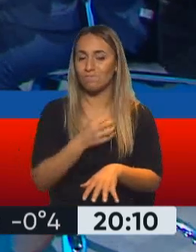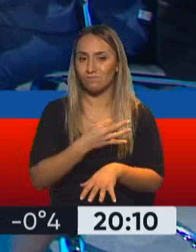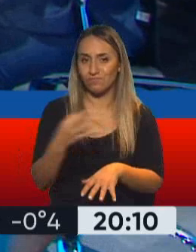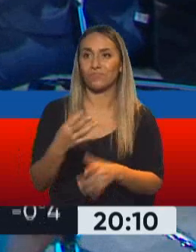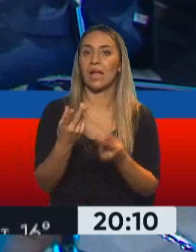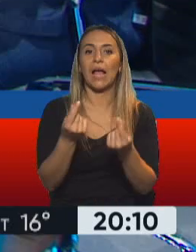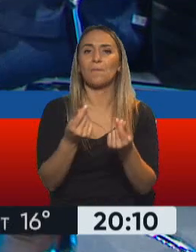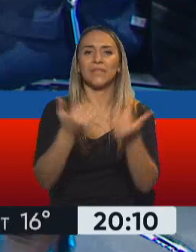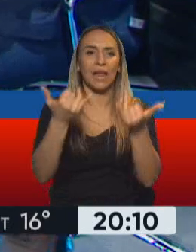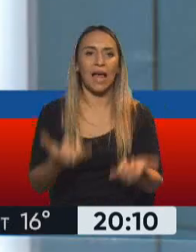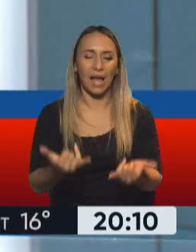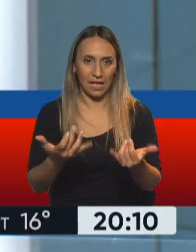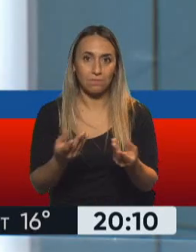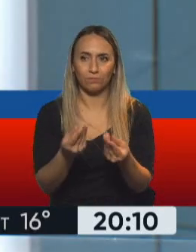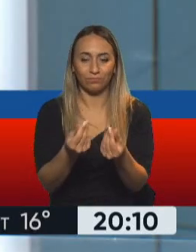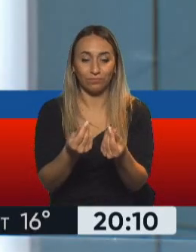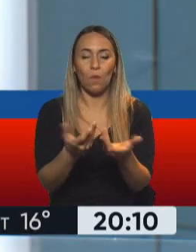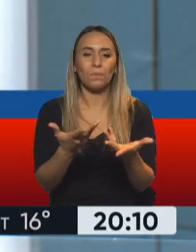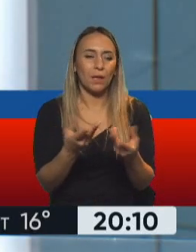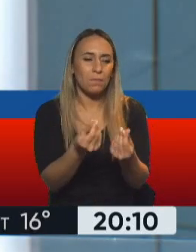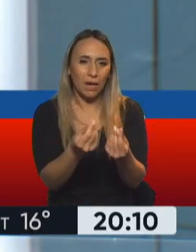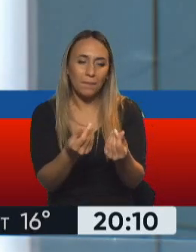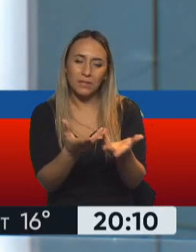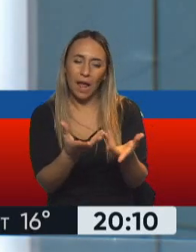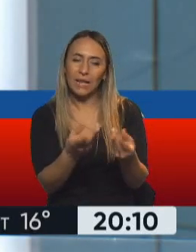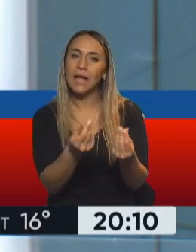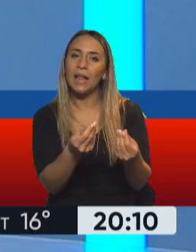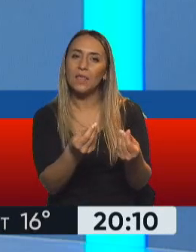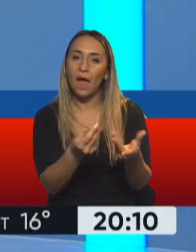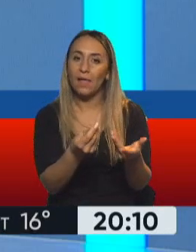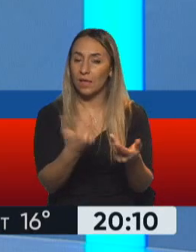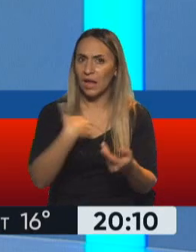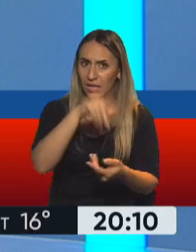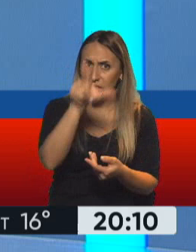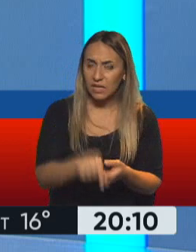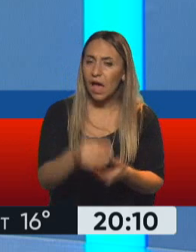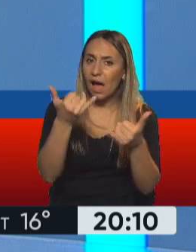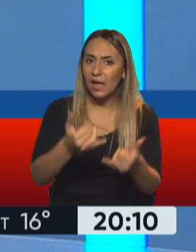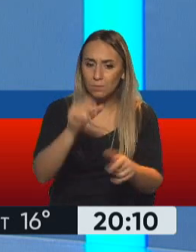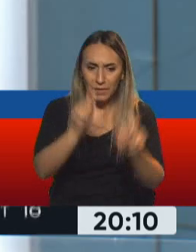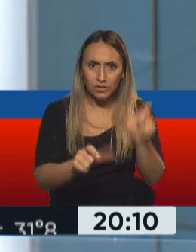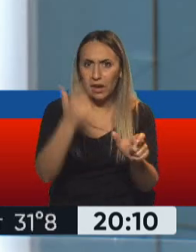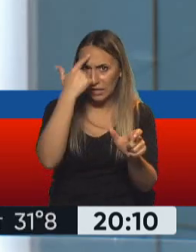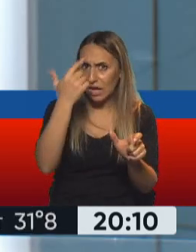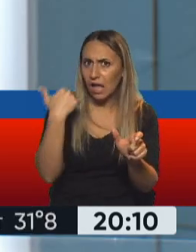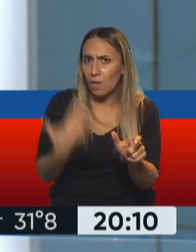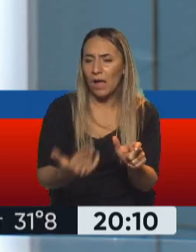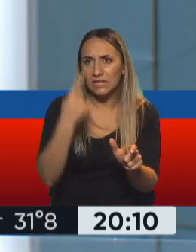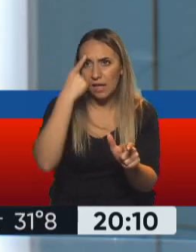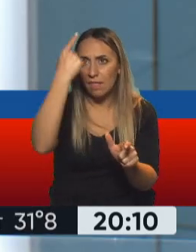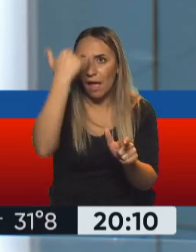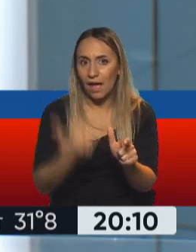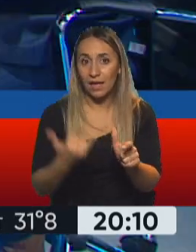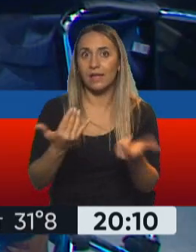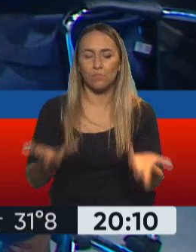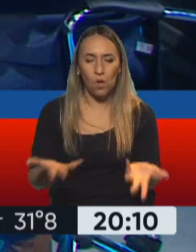capital para pensar que más empresas se pueden desarrollar. Y hay ideas. Hay ideas, digamos, hay gente capacitada para que pueda desarrollar esto, hay